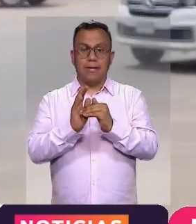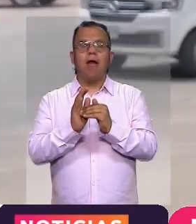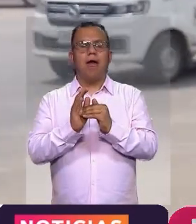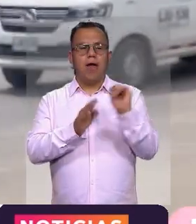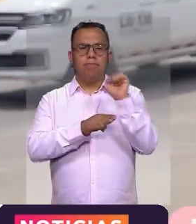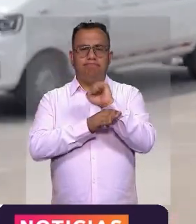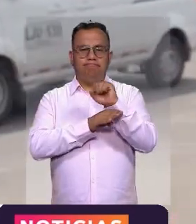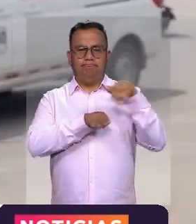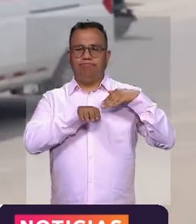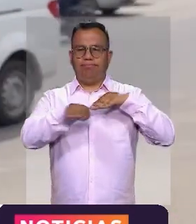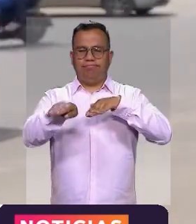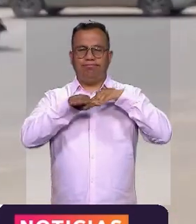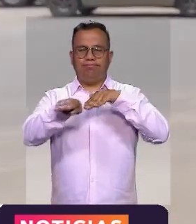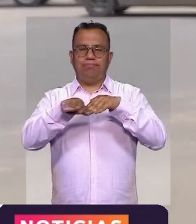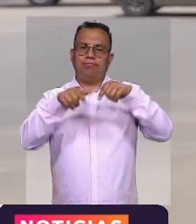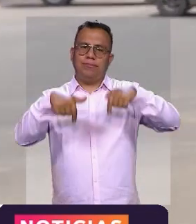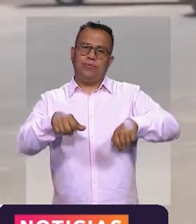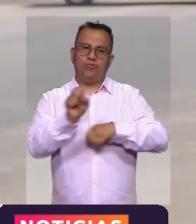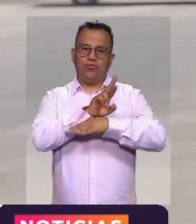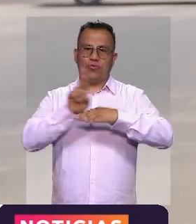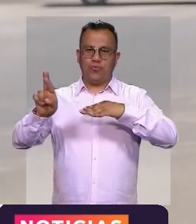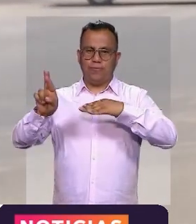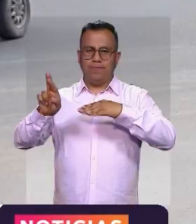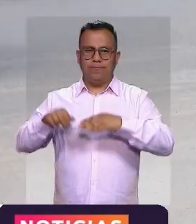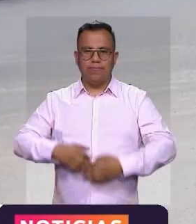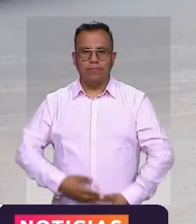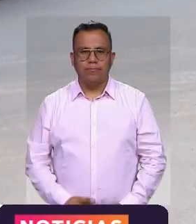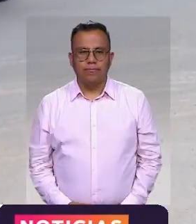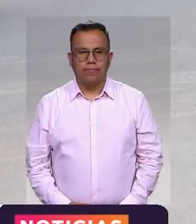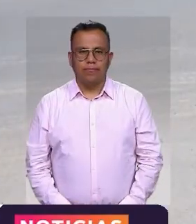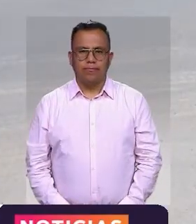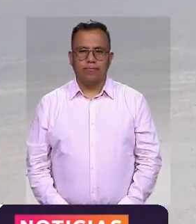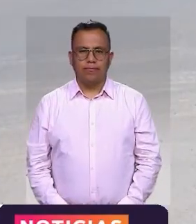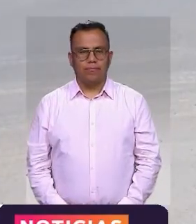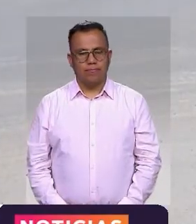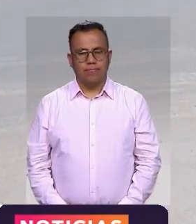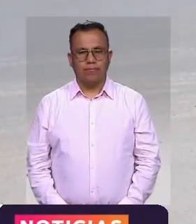por este importante corredor como es la autopista sur.